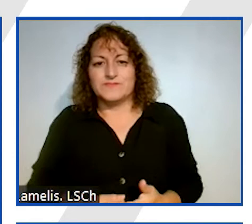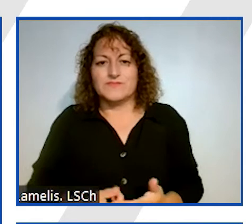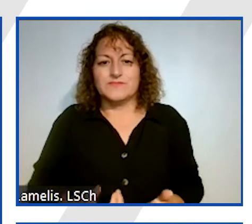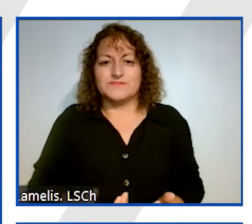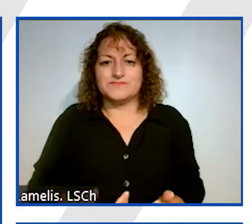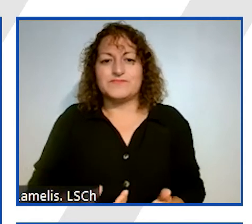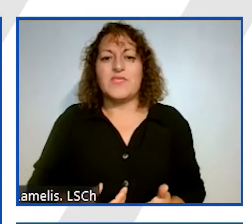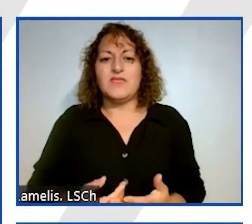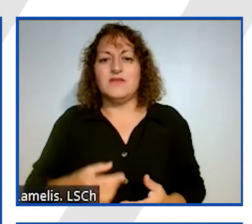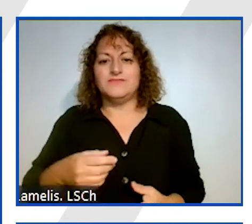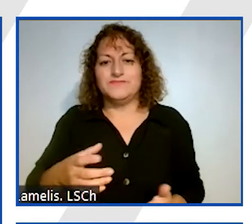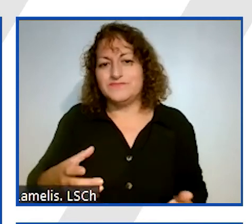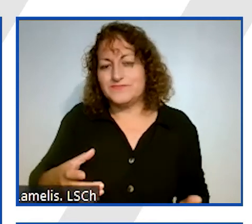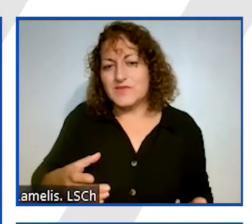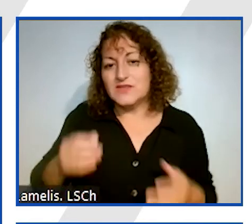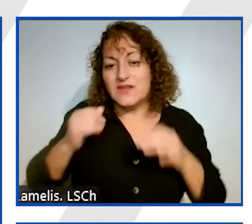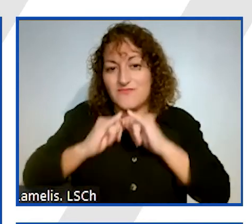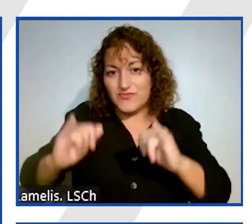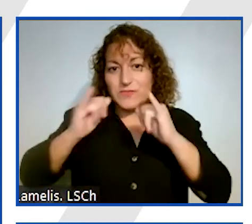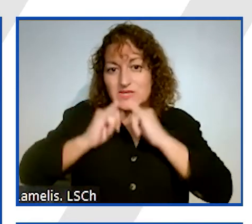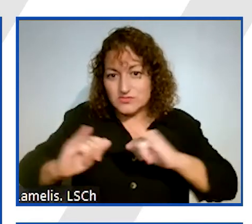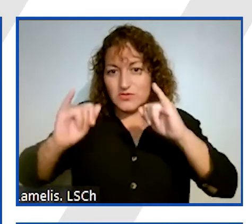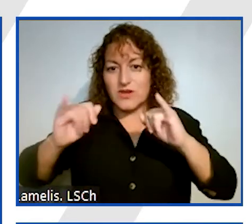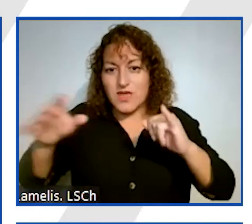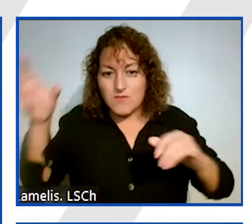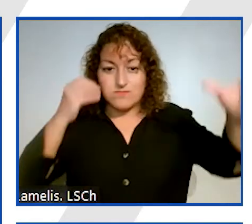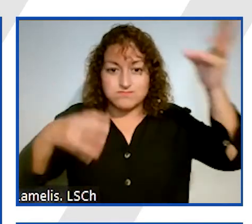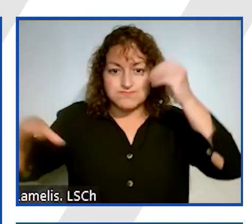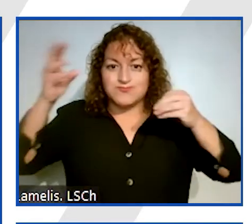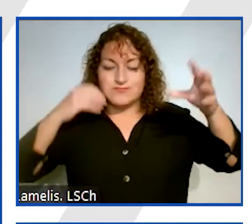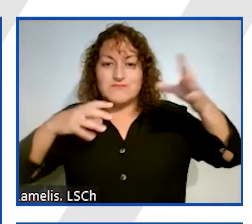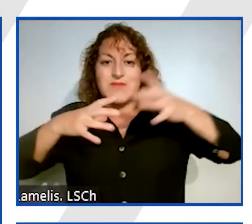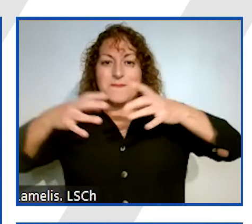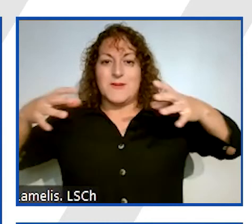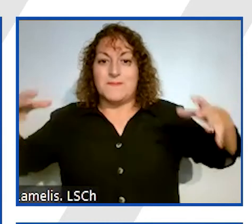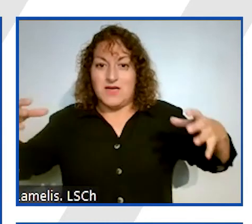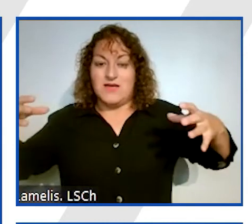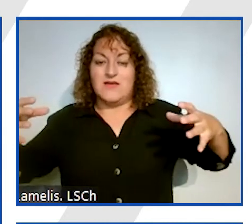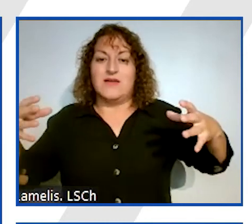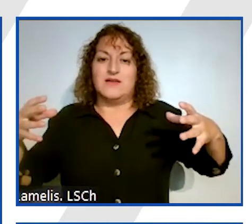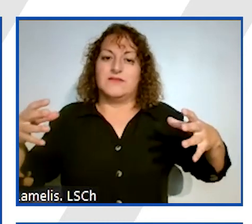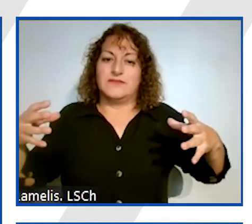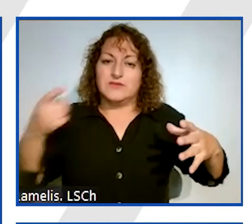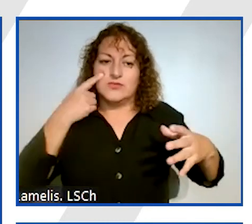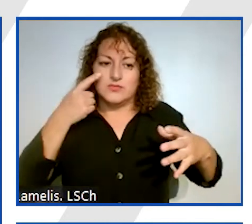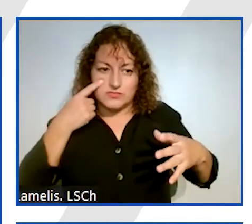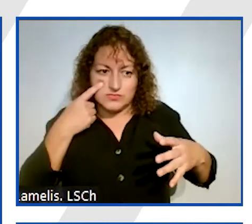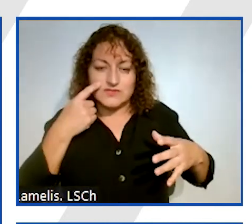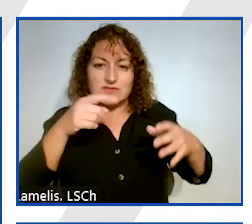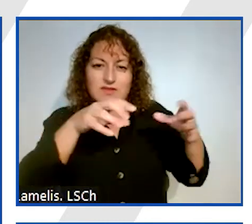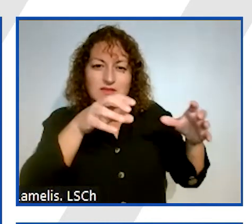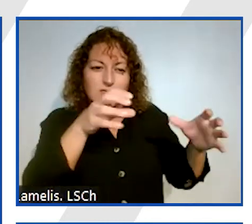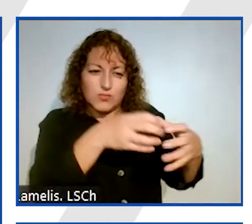medida que vamos aumentando nuestra información o nuestro entendimiento de la especie como tal y de las amenazas que esta especie tiene